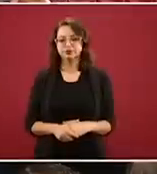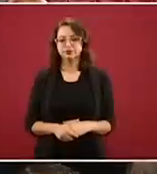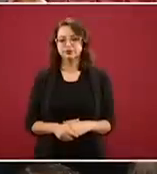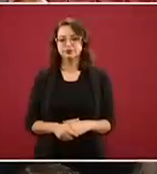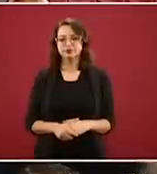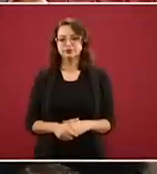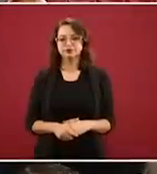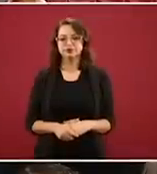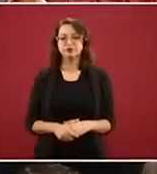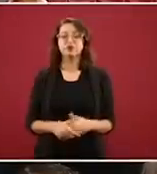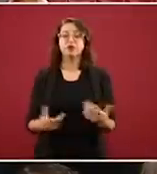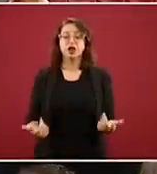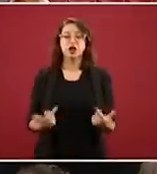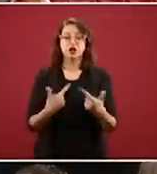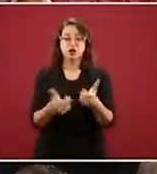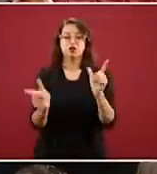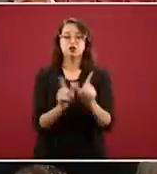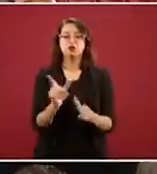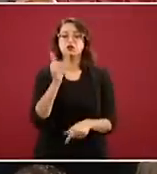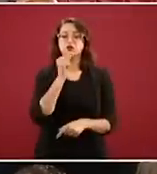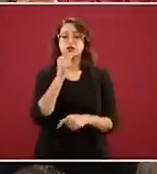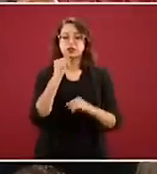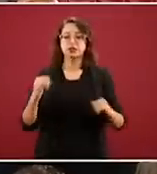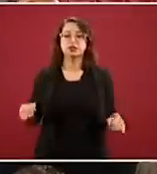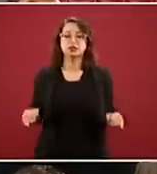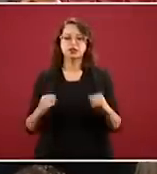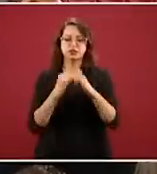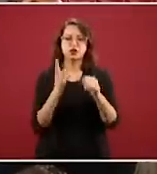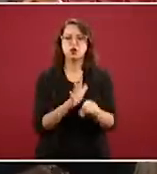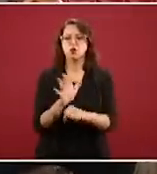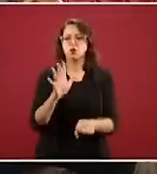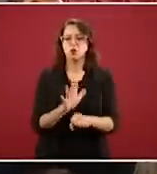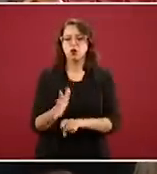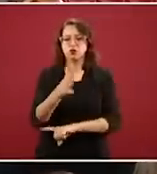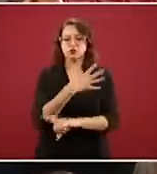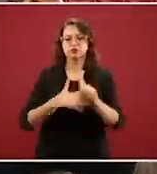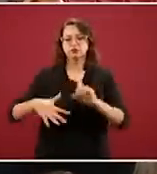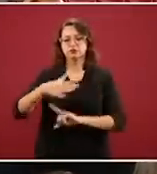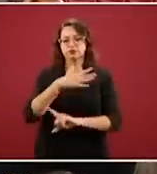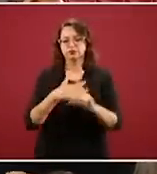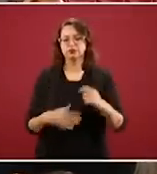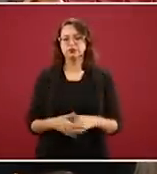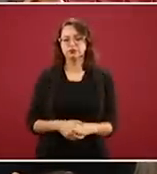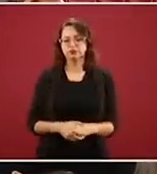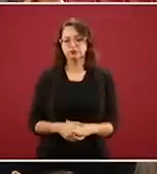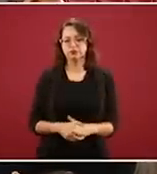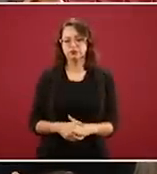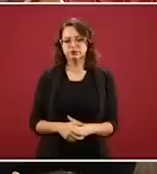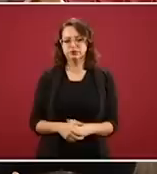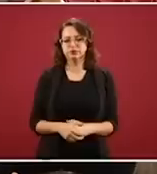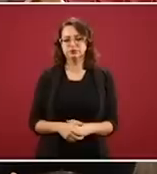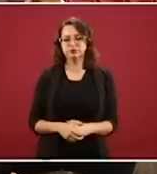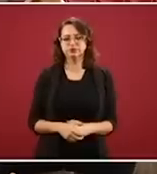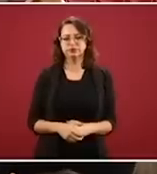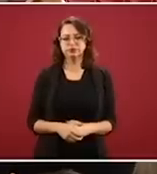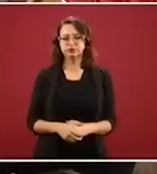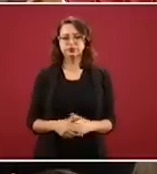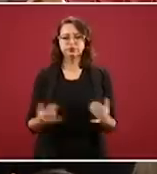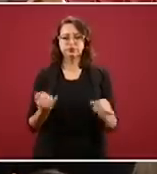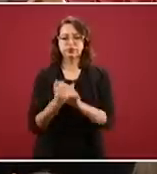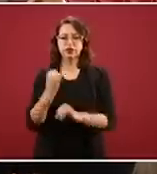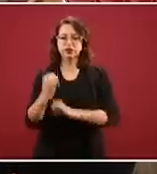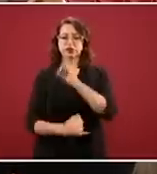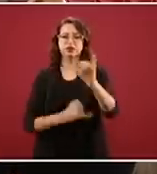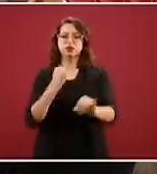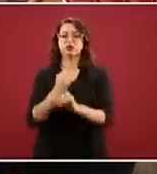Situación de las corporaciones policiales, adelante. Bueno, aquí está. El promedio internacional